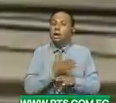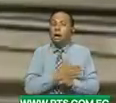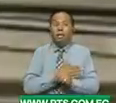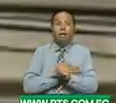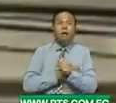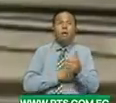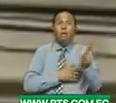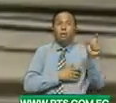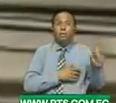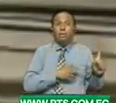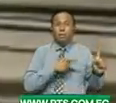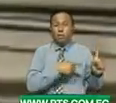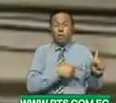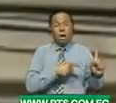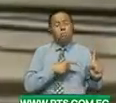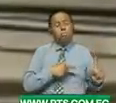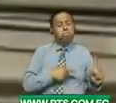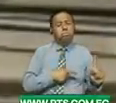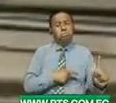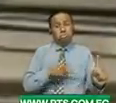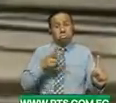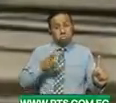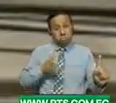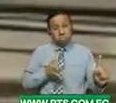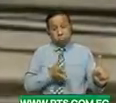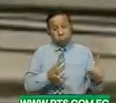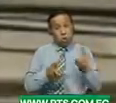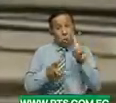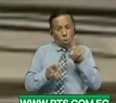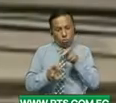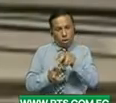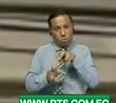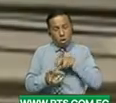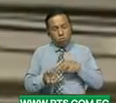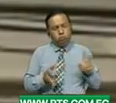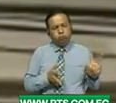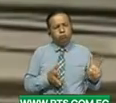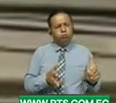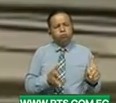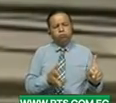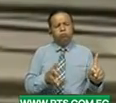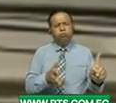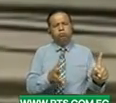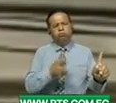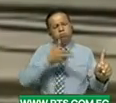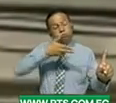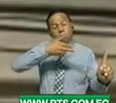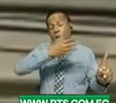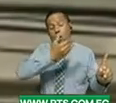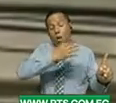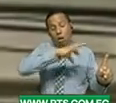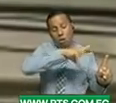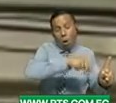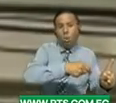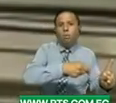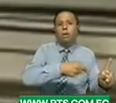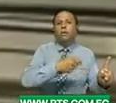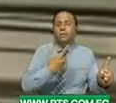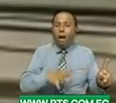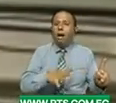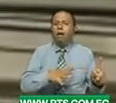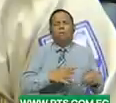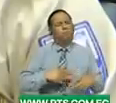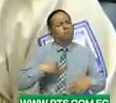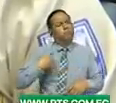robo en contra de un transeúnte, delito de oportunidad que ya era parte de su día a día en ese sector del